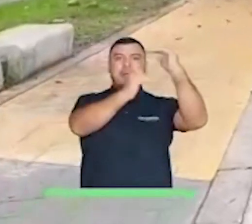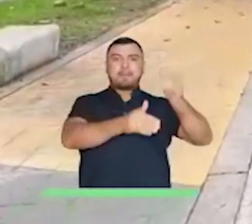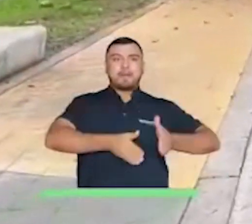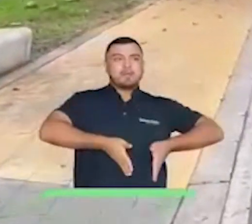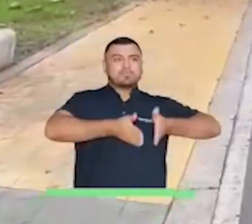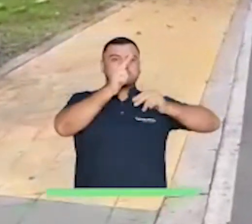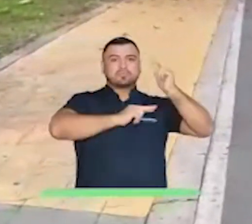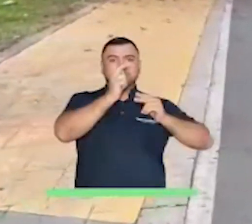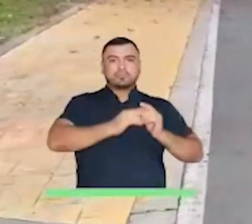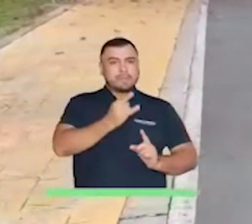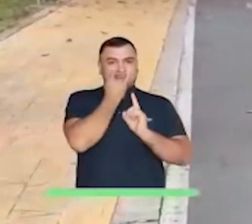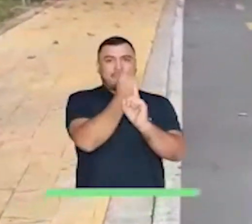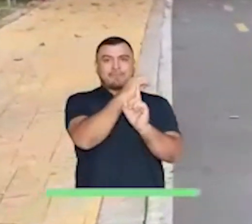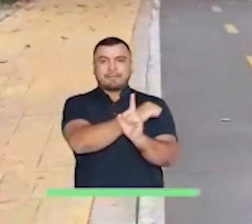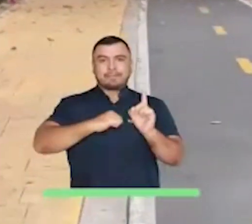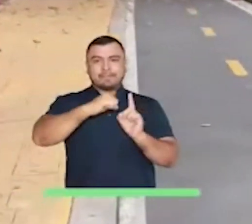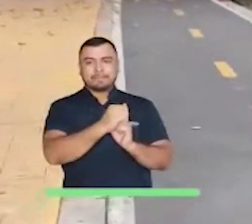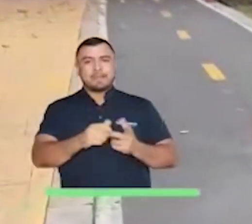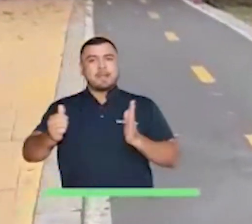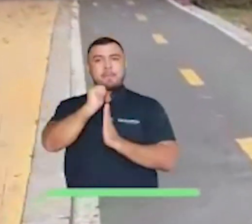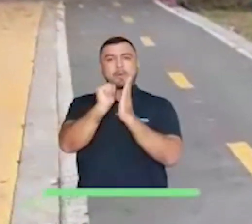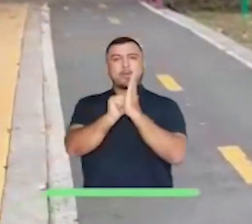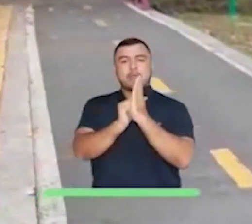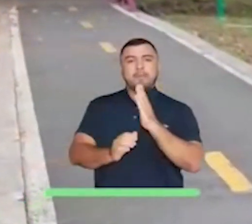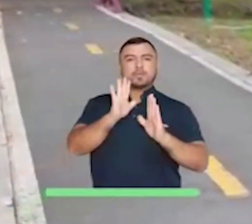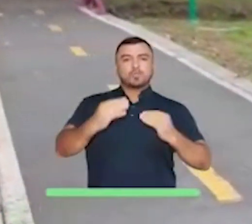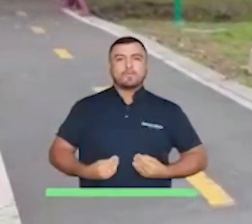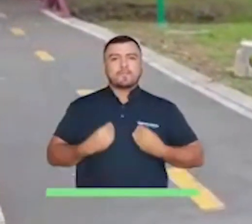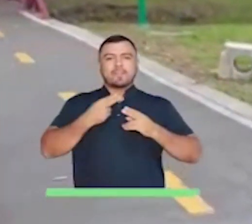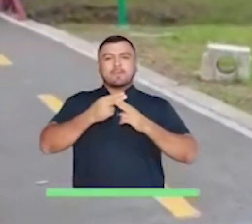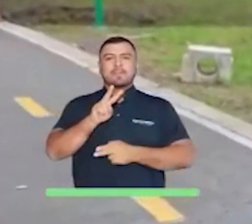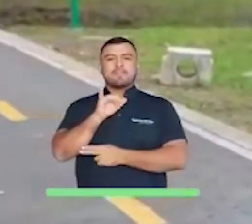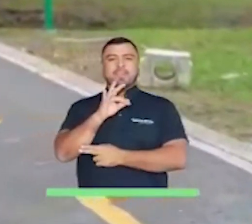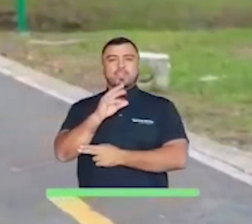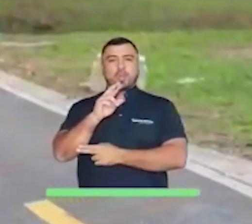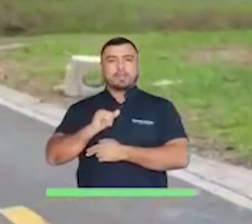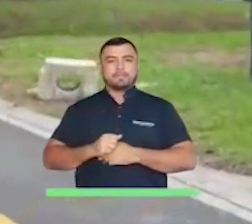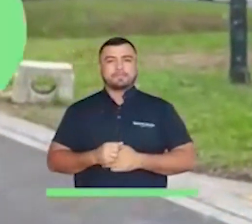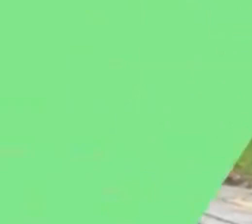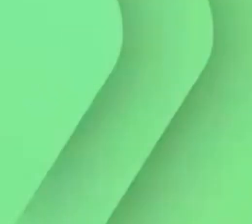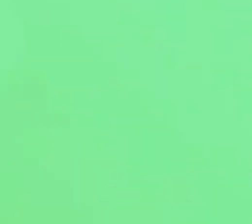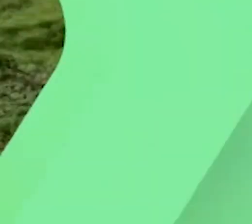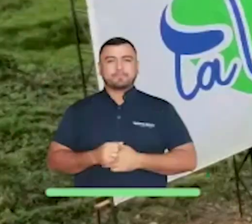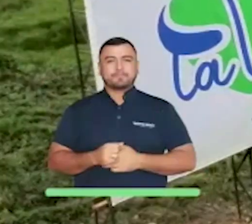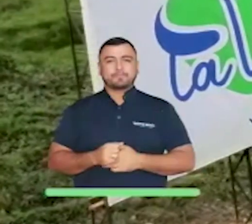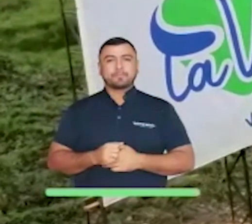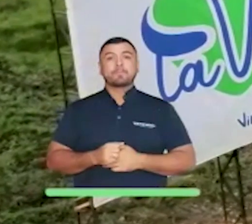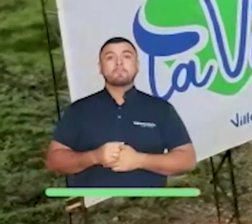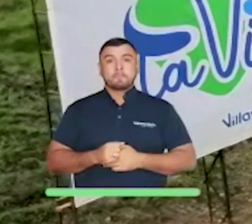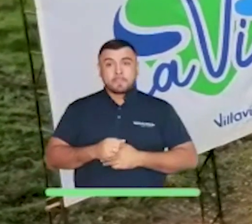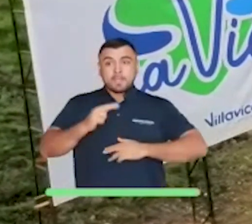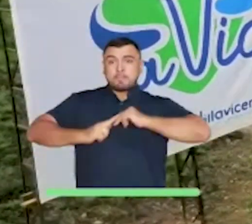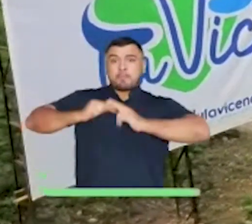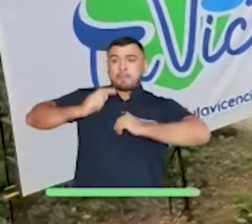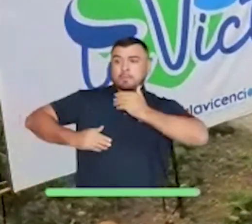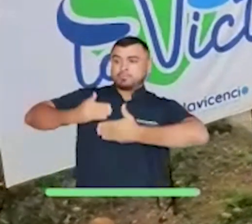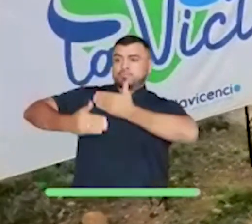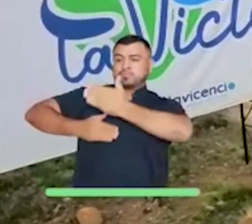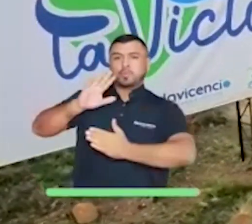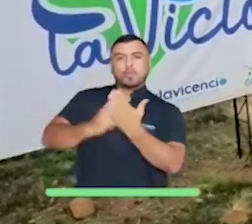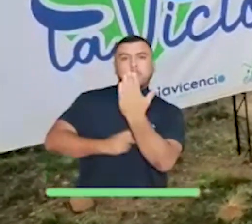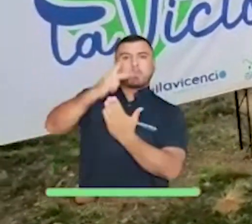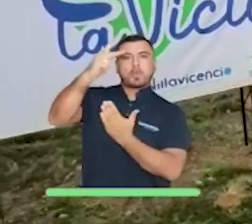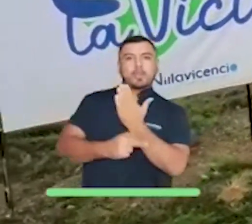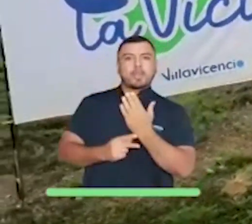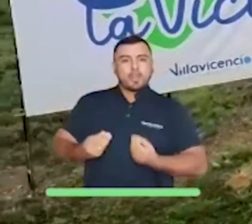interés prioritario y 180 de interés social a través del programa de vivienda La Victoria. Ya están avanzando las obras